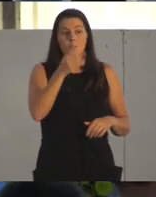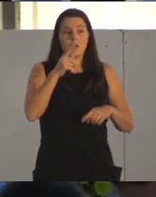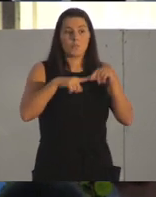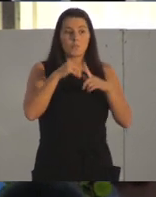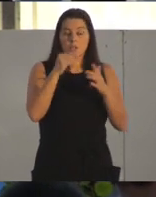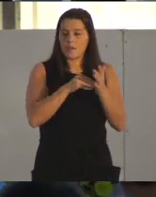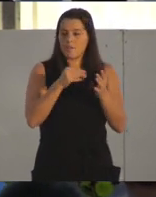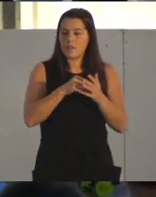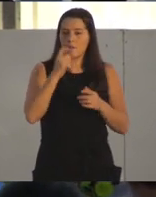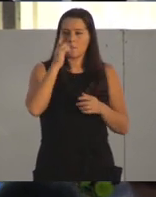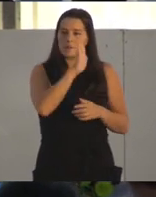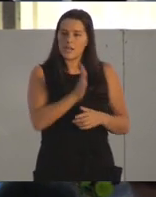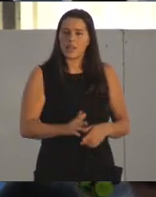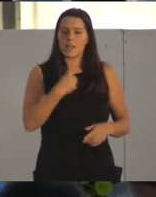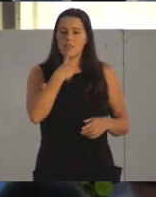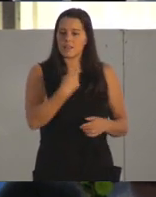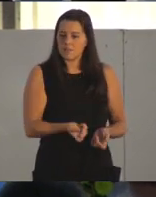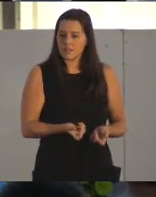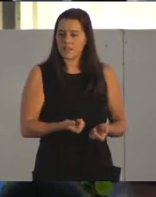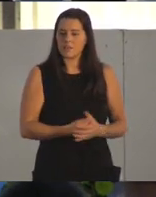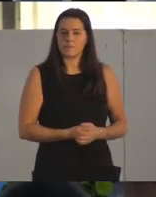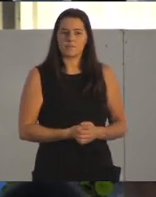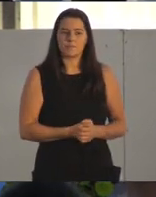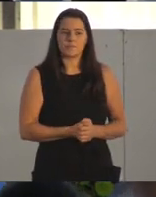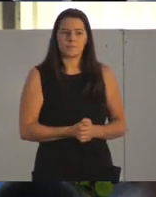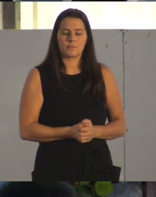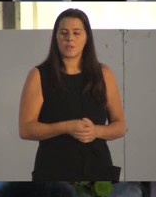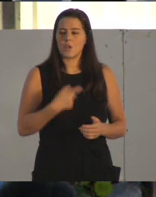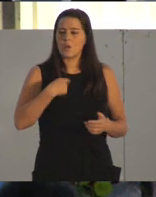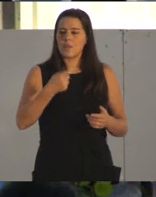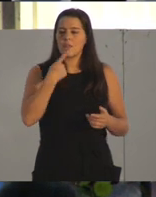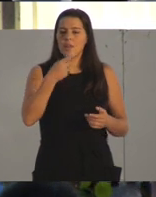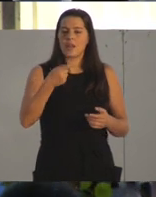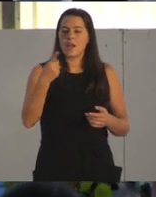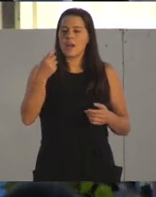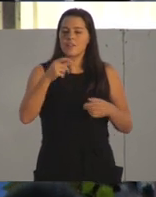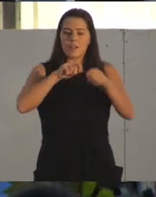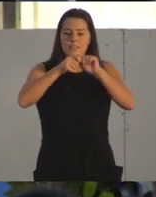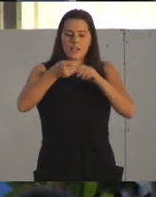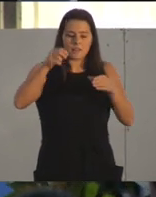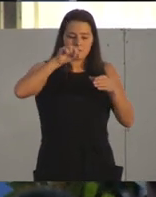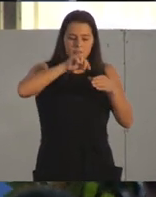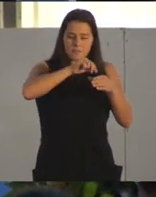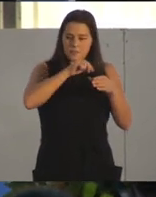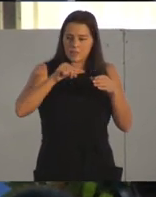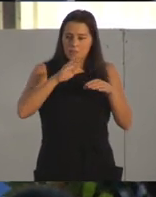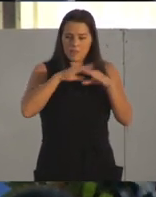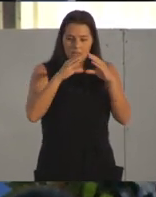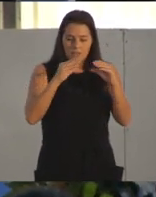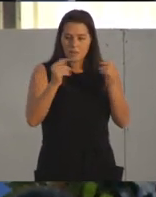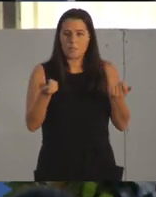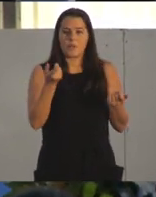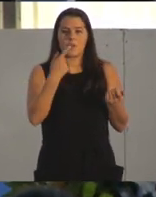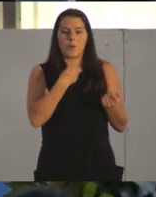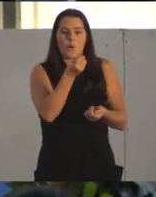resulta complicado también que nos receten espesante. O nos recetan el espesante y no nos están explicando cuánto espesante deben de